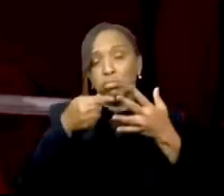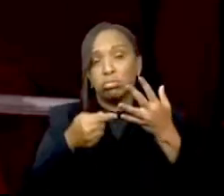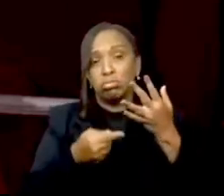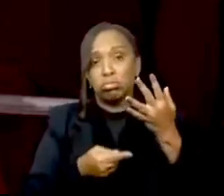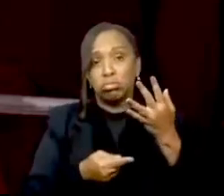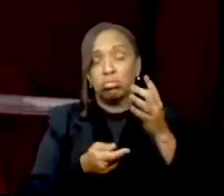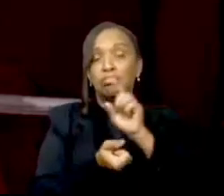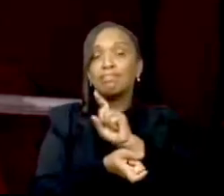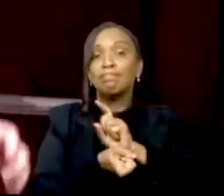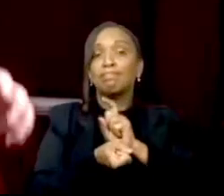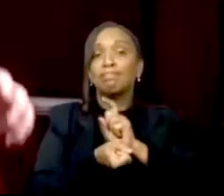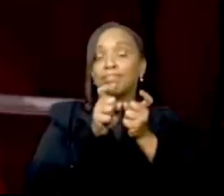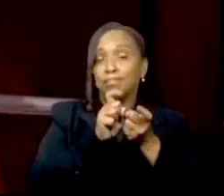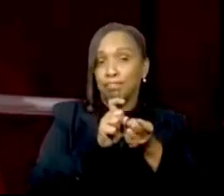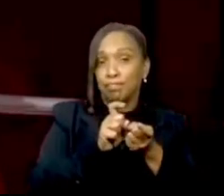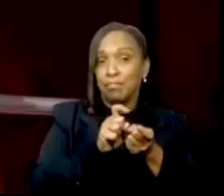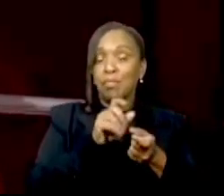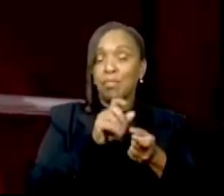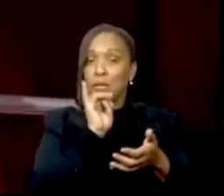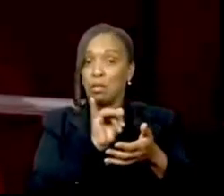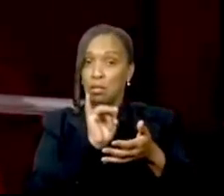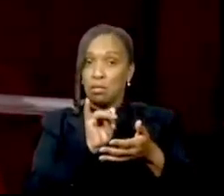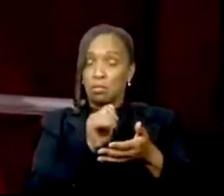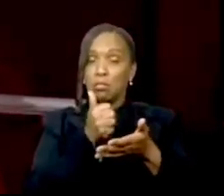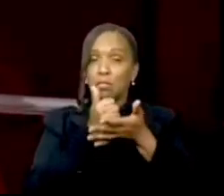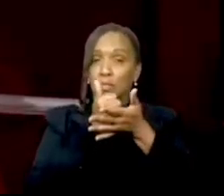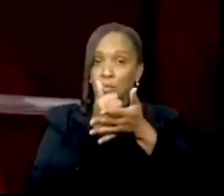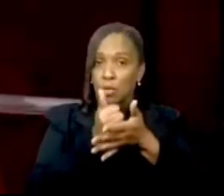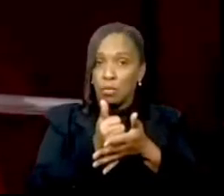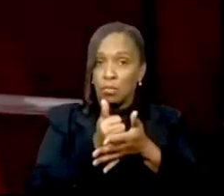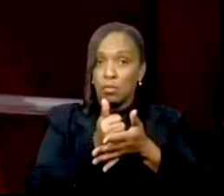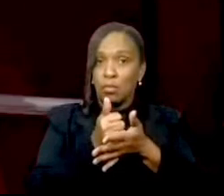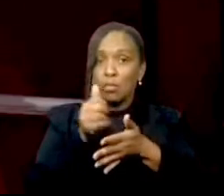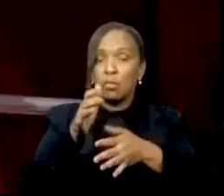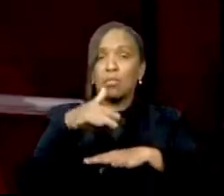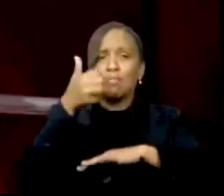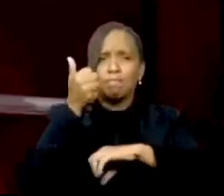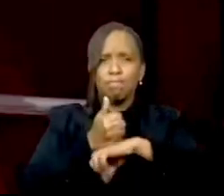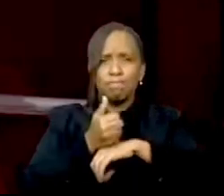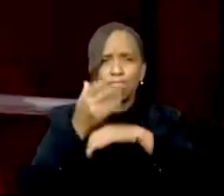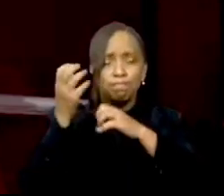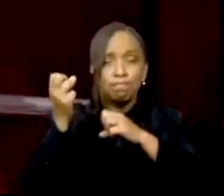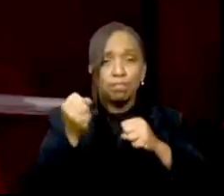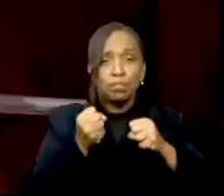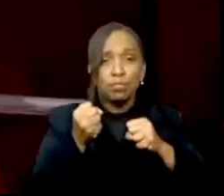democracia para luchar contra la pobreza y la